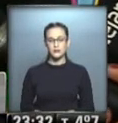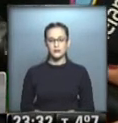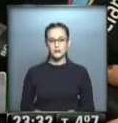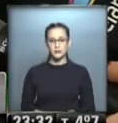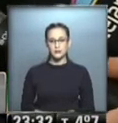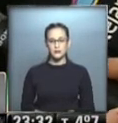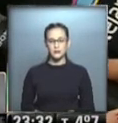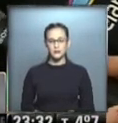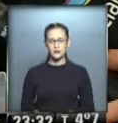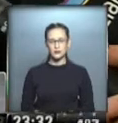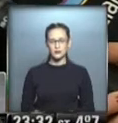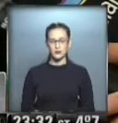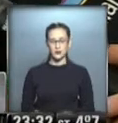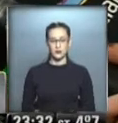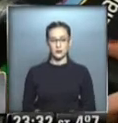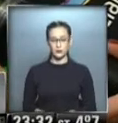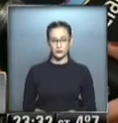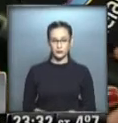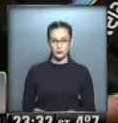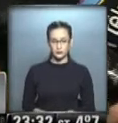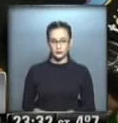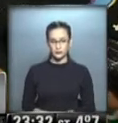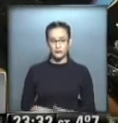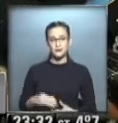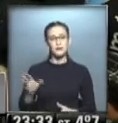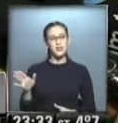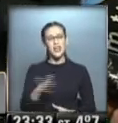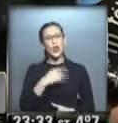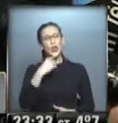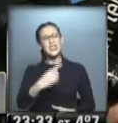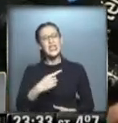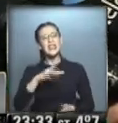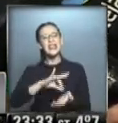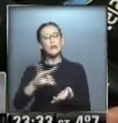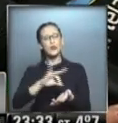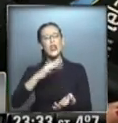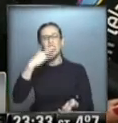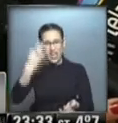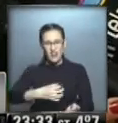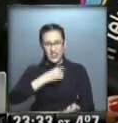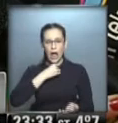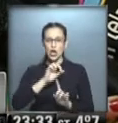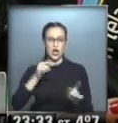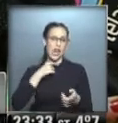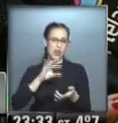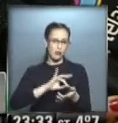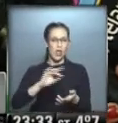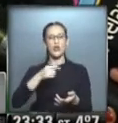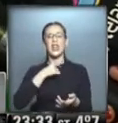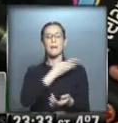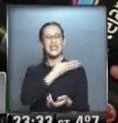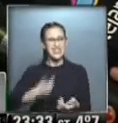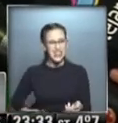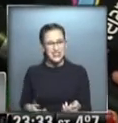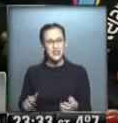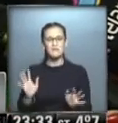Aquellos que dicen que lo que quieren hacer es quedarse con la presidencia de la Cámara de Diputados, estamos claramente ante un intento